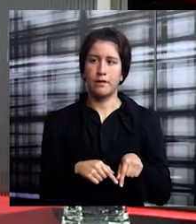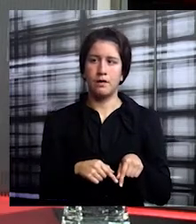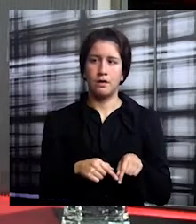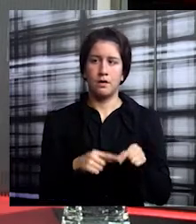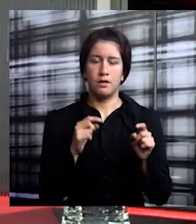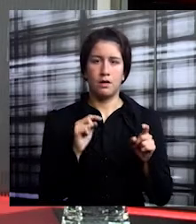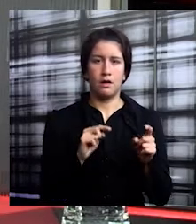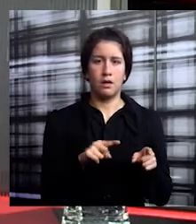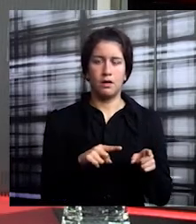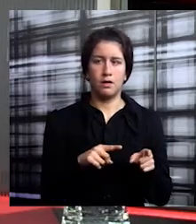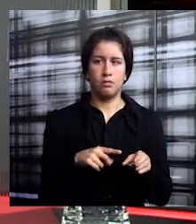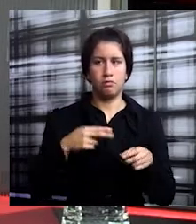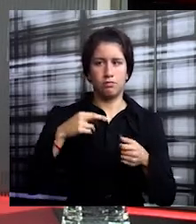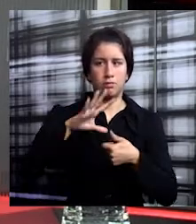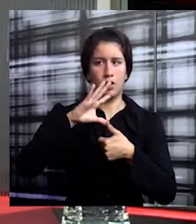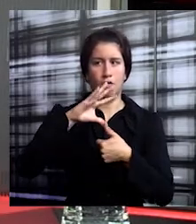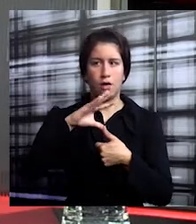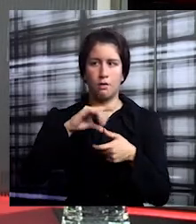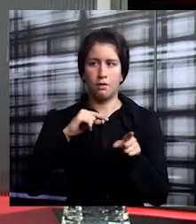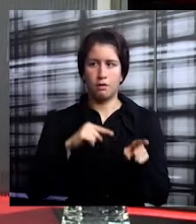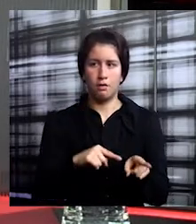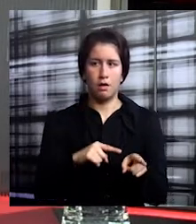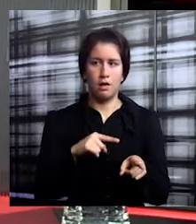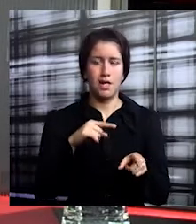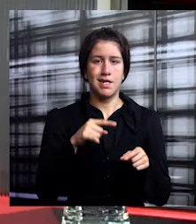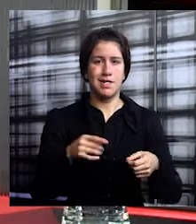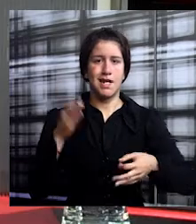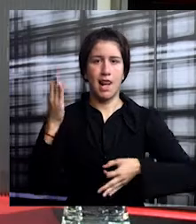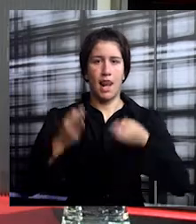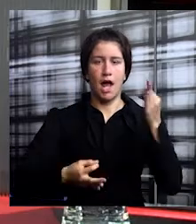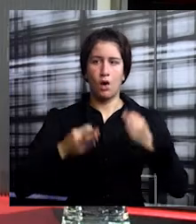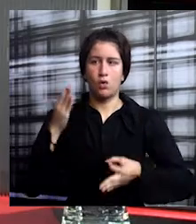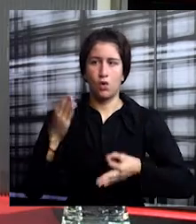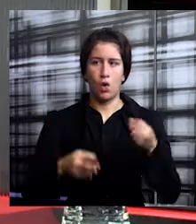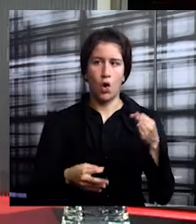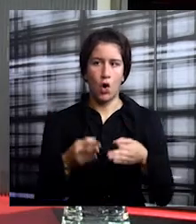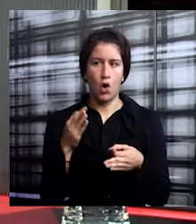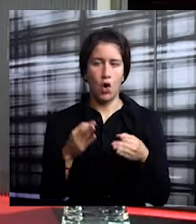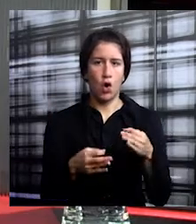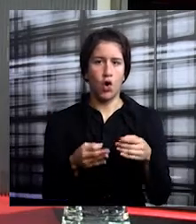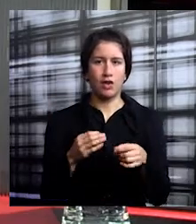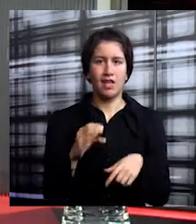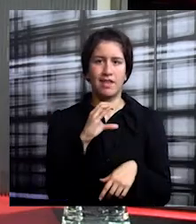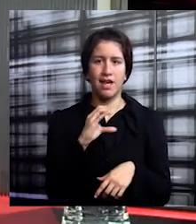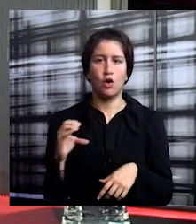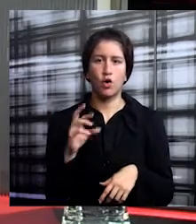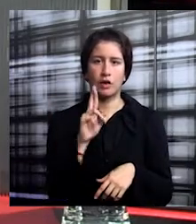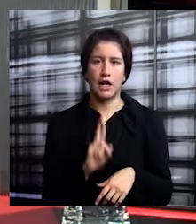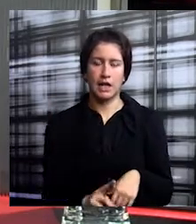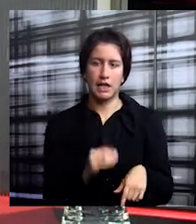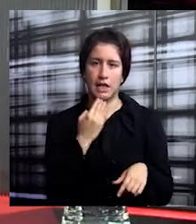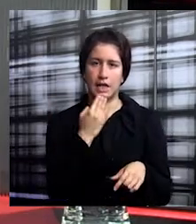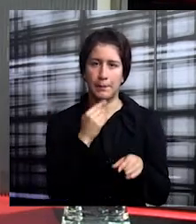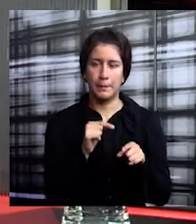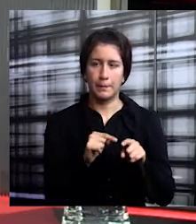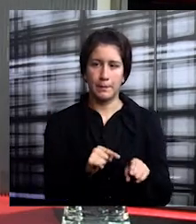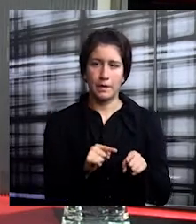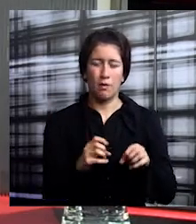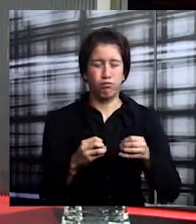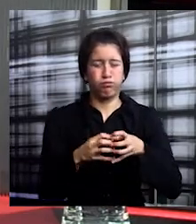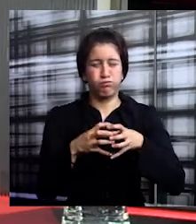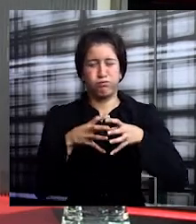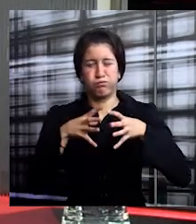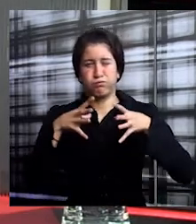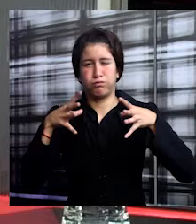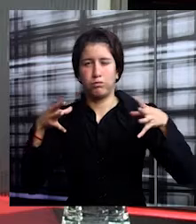Comisión Interamericana con sede en Washington y la Corte Interamericana de Derechos Humanos en Costa Rica, o si es mucho más complejo, delitos de lesa humanidad,